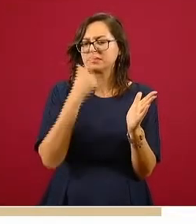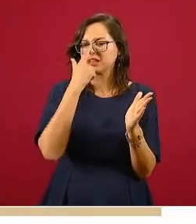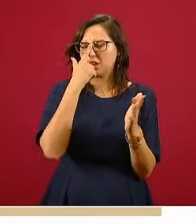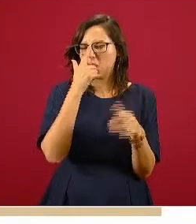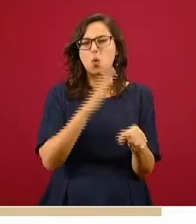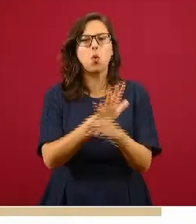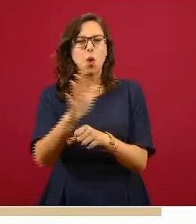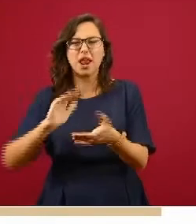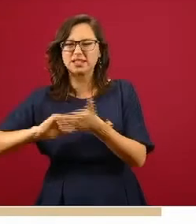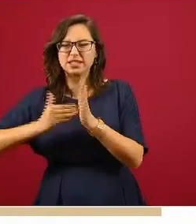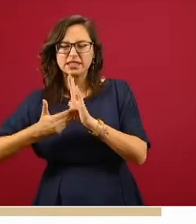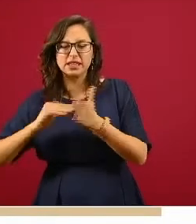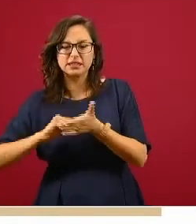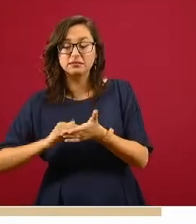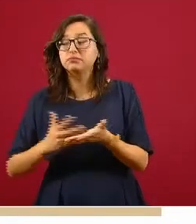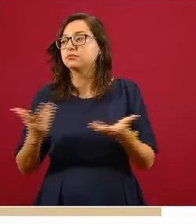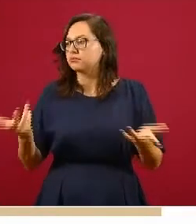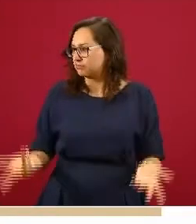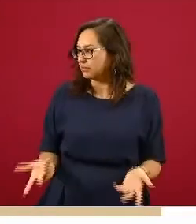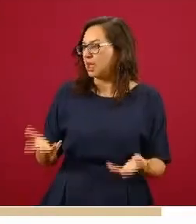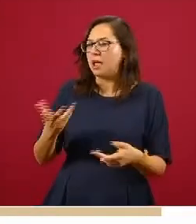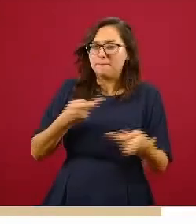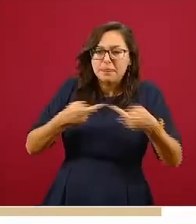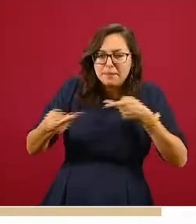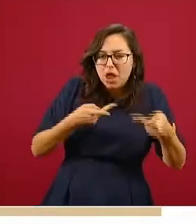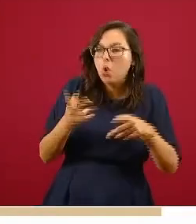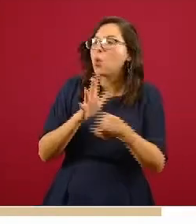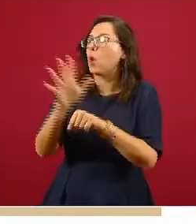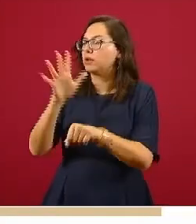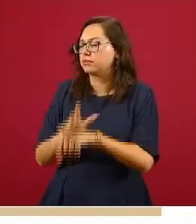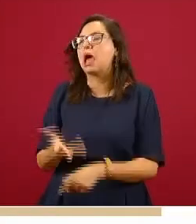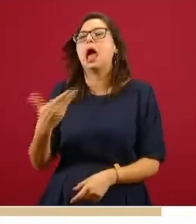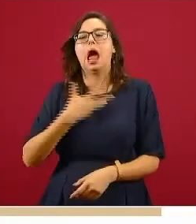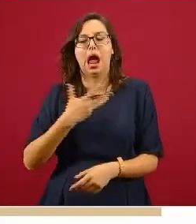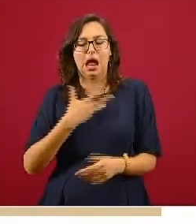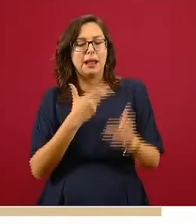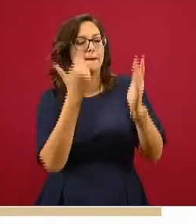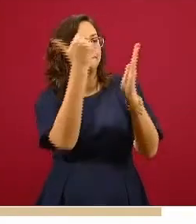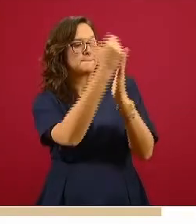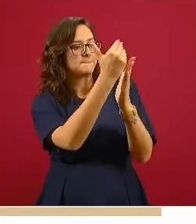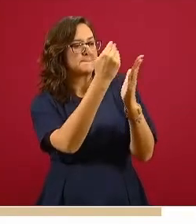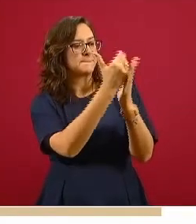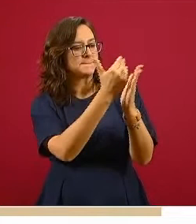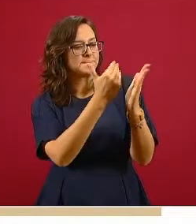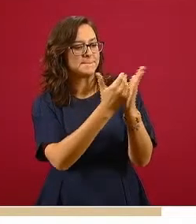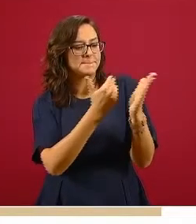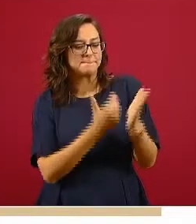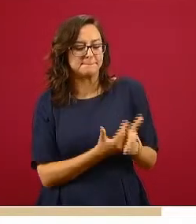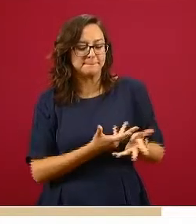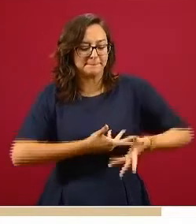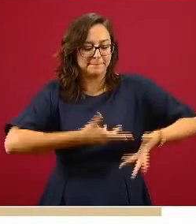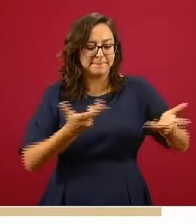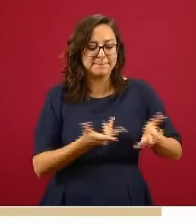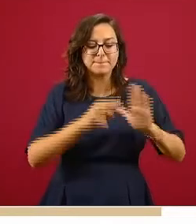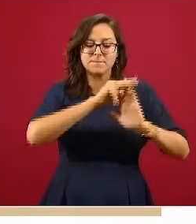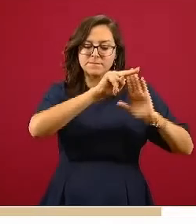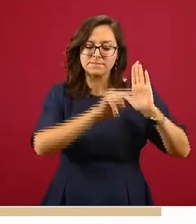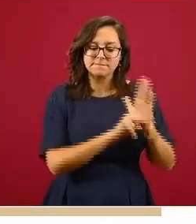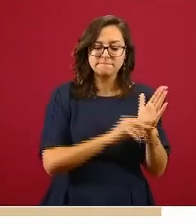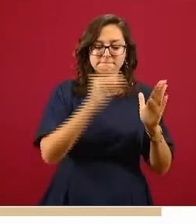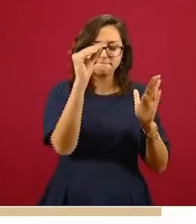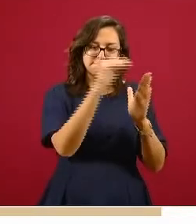la estrategia y me he referido a que la estrategia es un marco de referencia operativo y